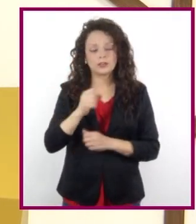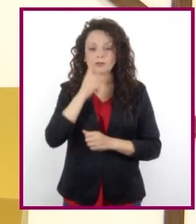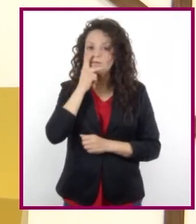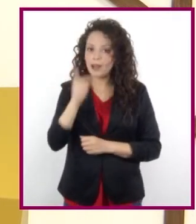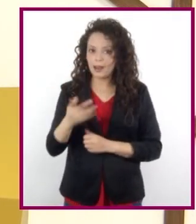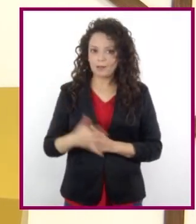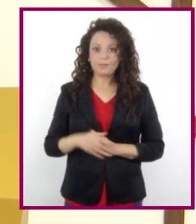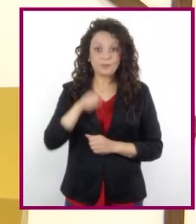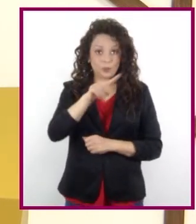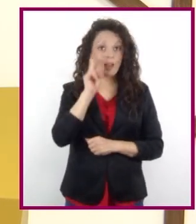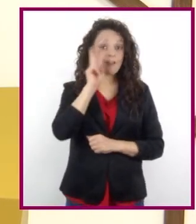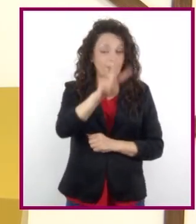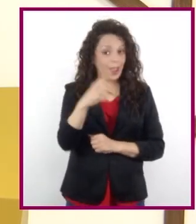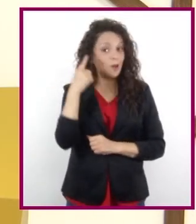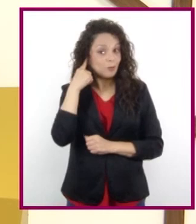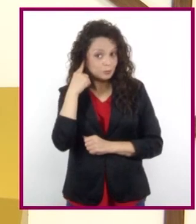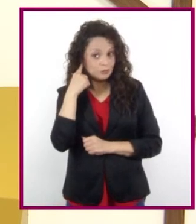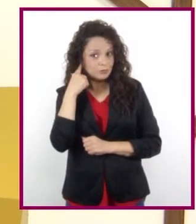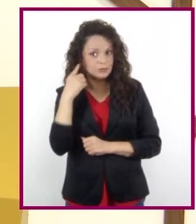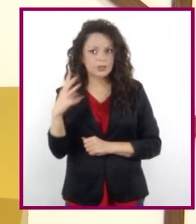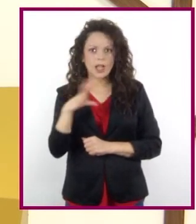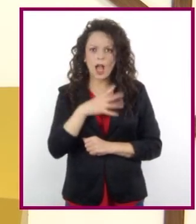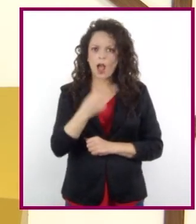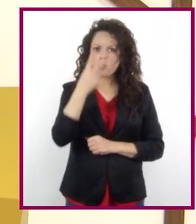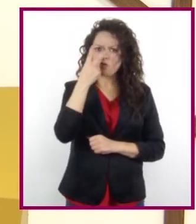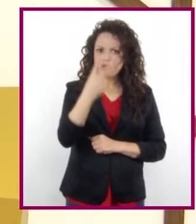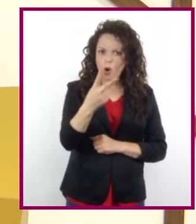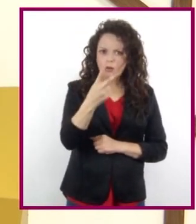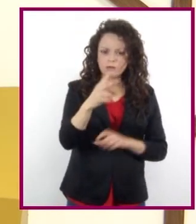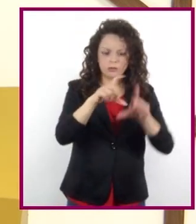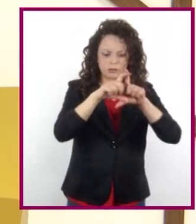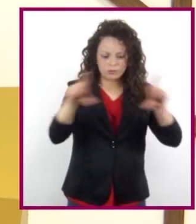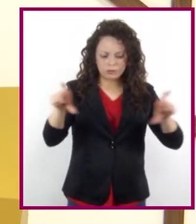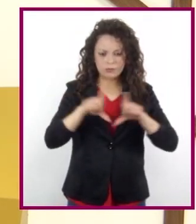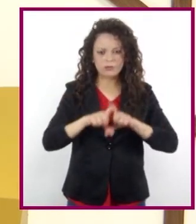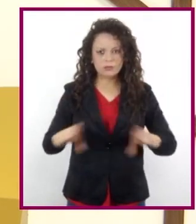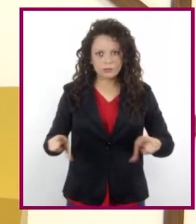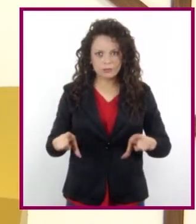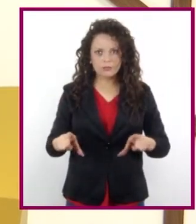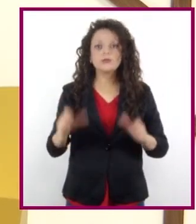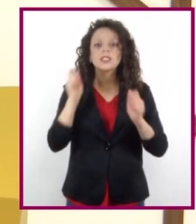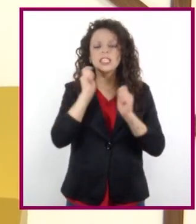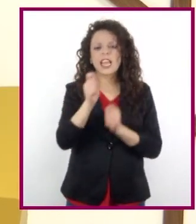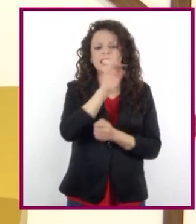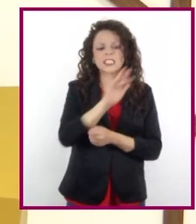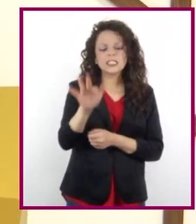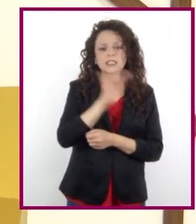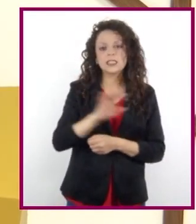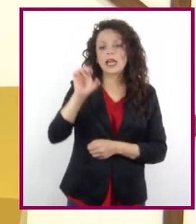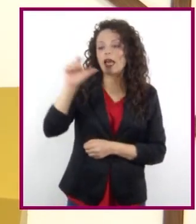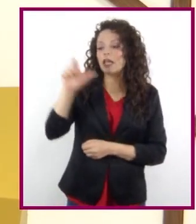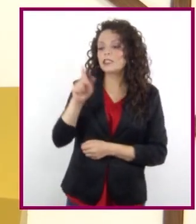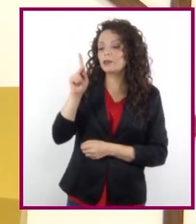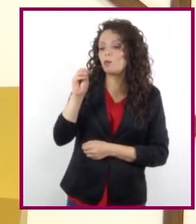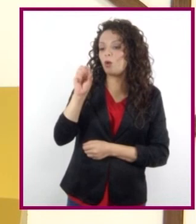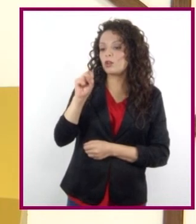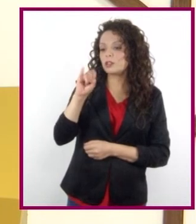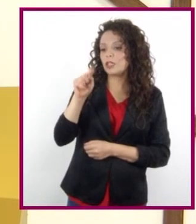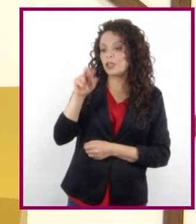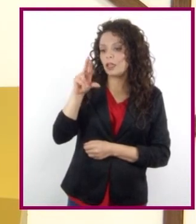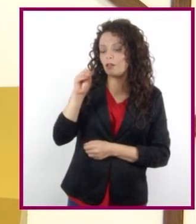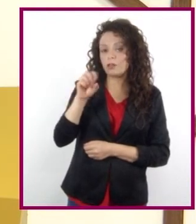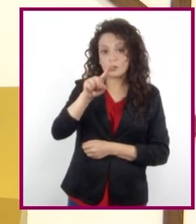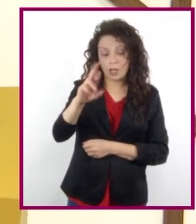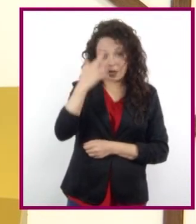y escuchamos, se mostraron dos párrafos extraídos de textos expositivos. Recuerden que al leer sus fuentes de